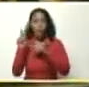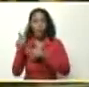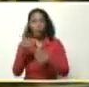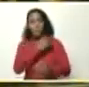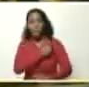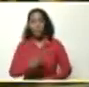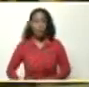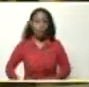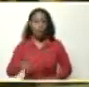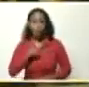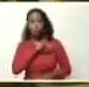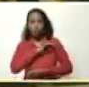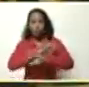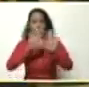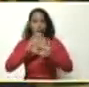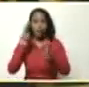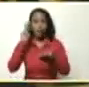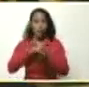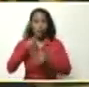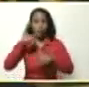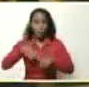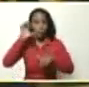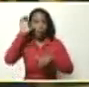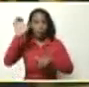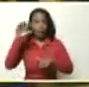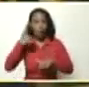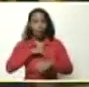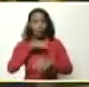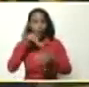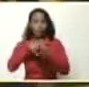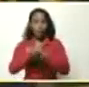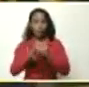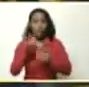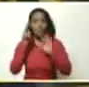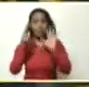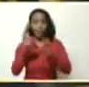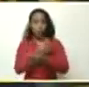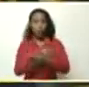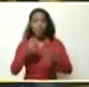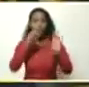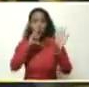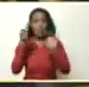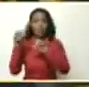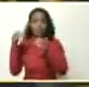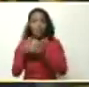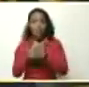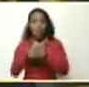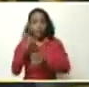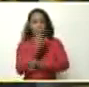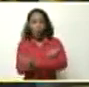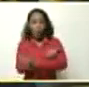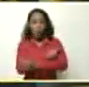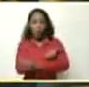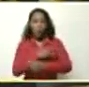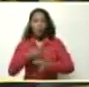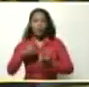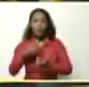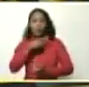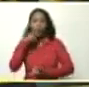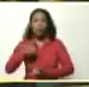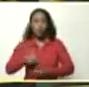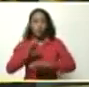presidente, ya llegaron en el país y los tenemos en nuestros almacenes, 6.700.000 dosis de vacuna Sputnik Light que